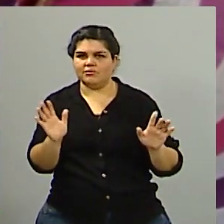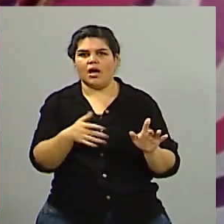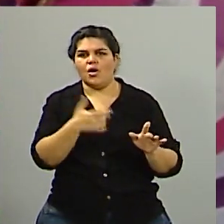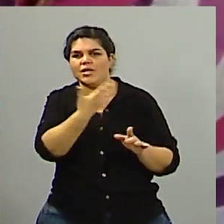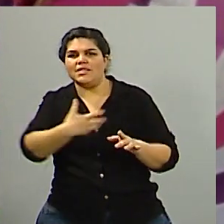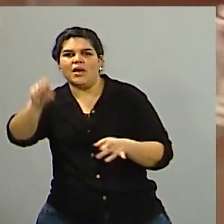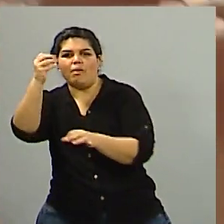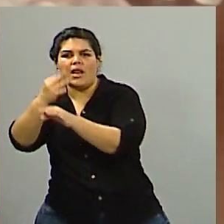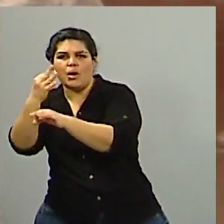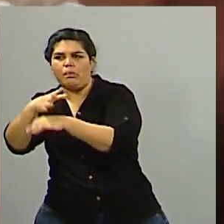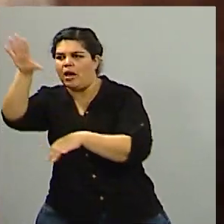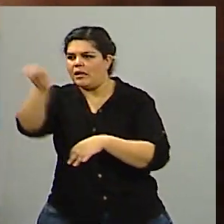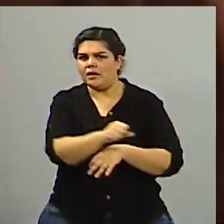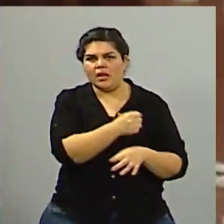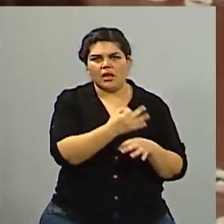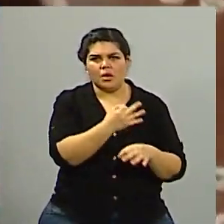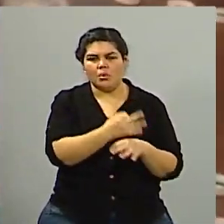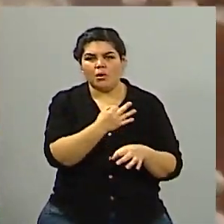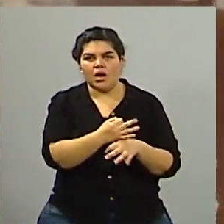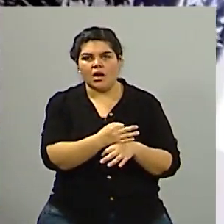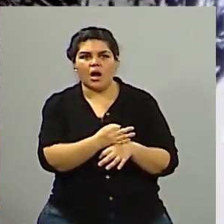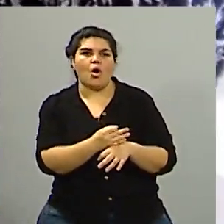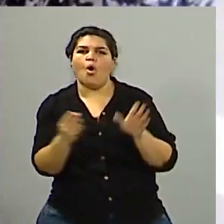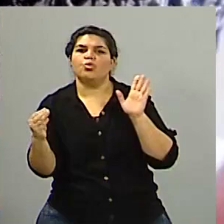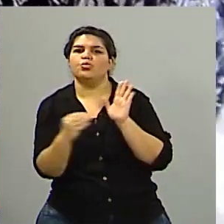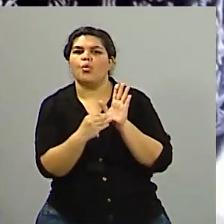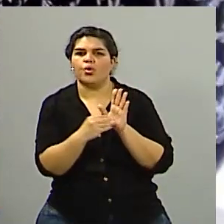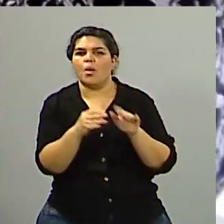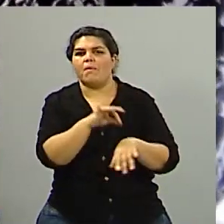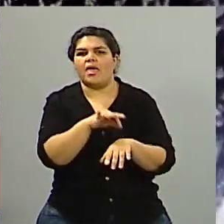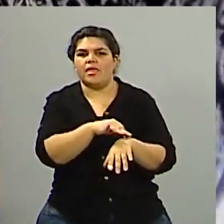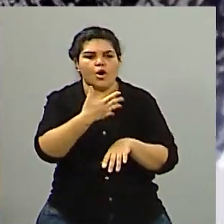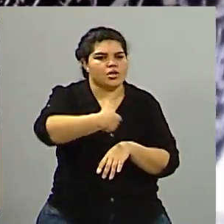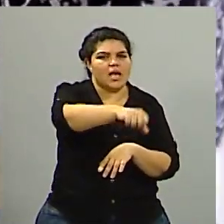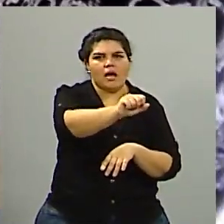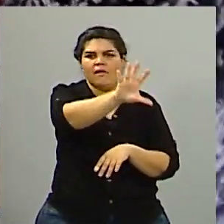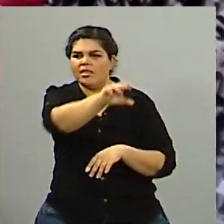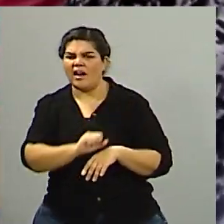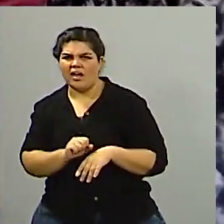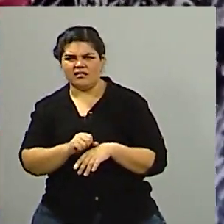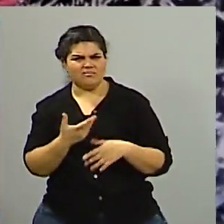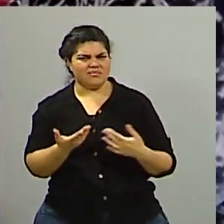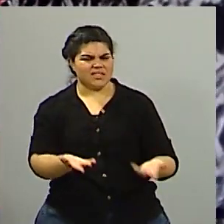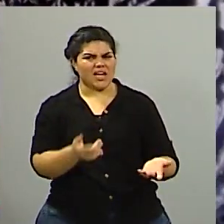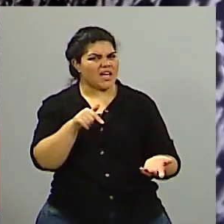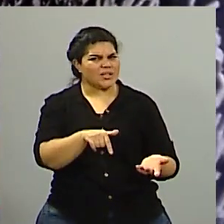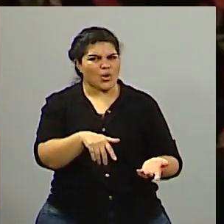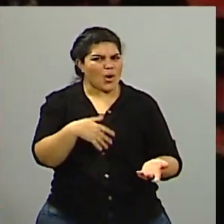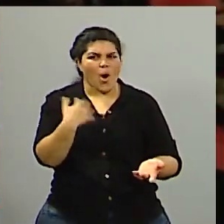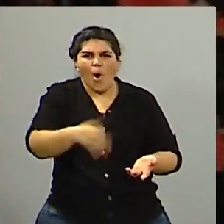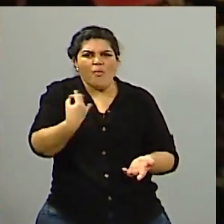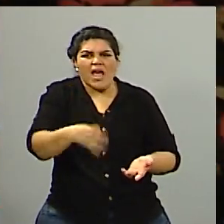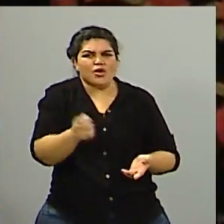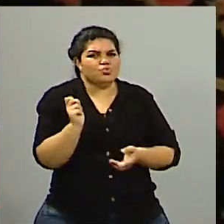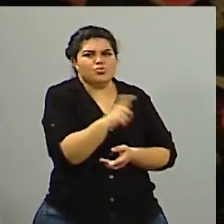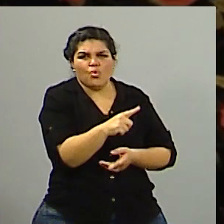de la escuela, bueno, llevarlos incluso a turnos. Encontramos que empiezan a tener una vida de responsabilidades casi